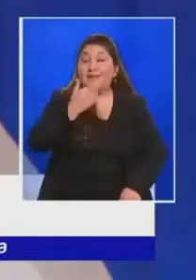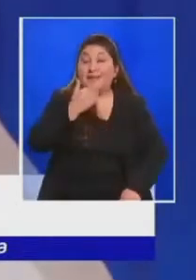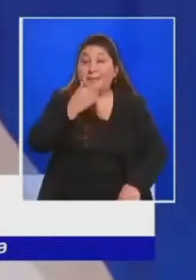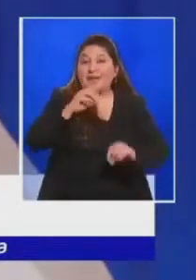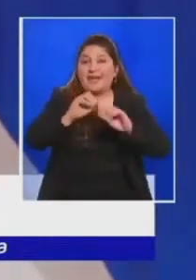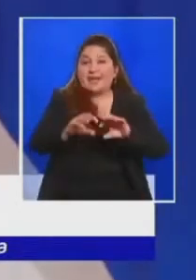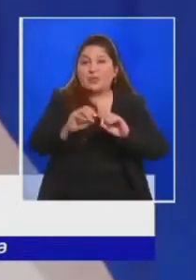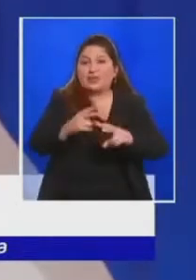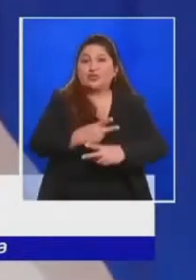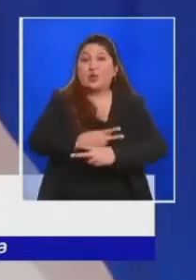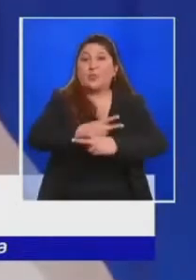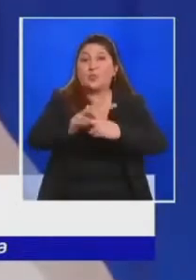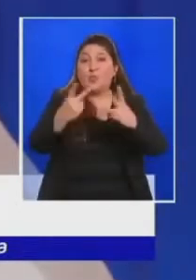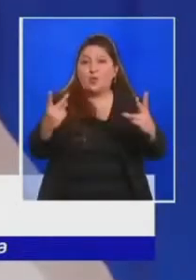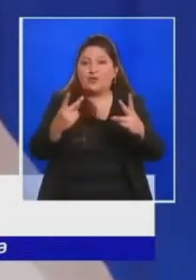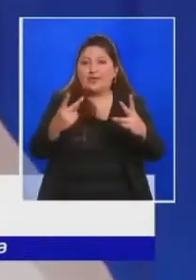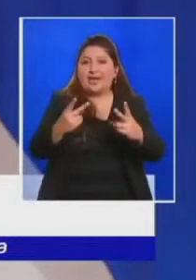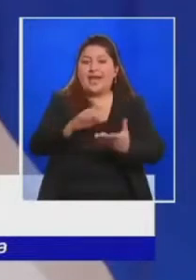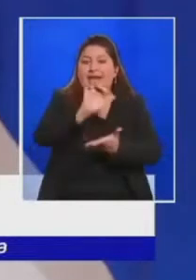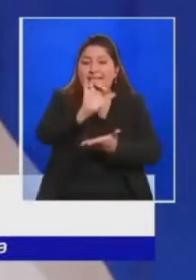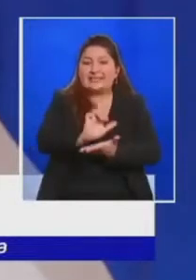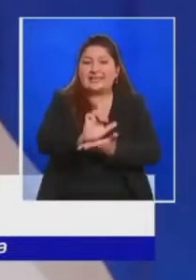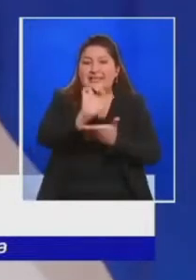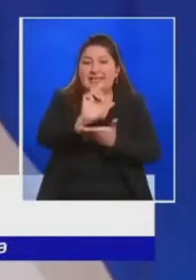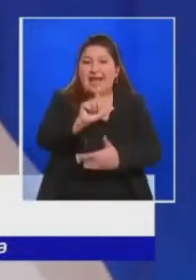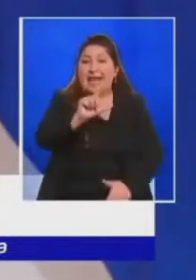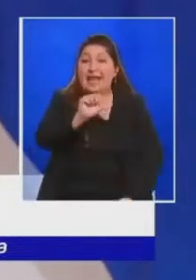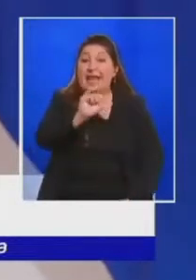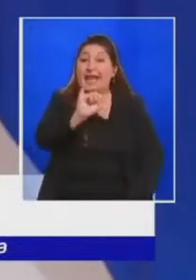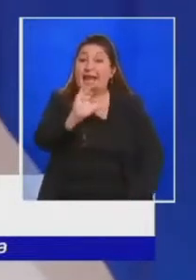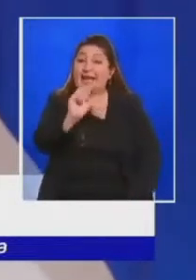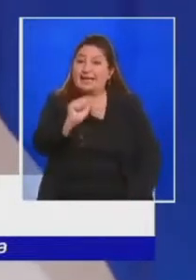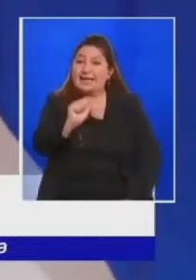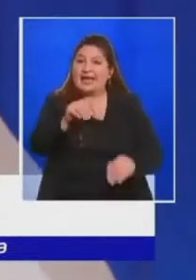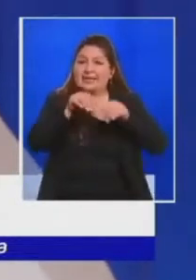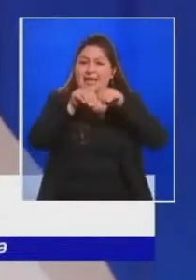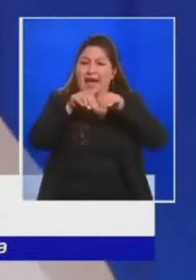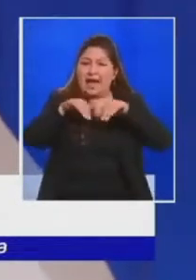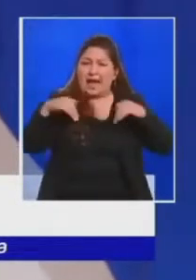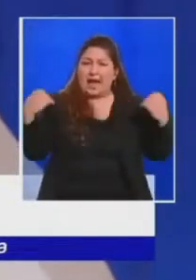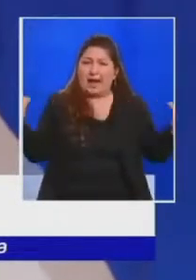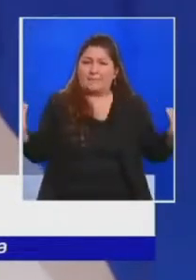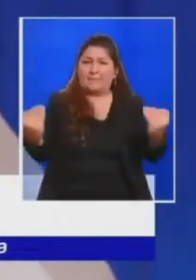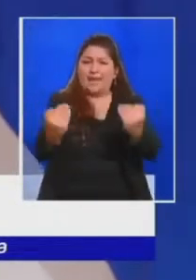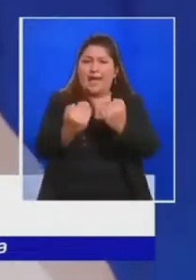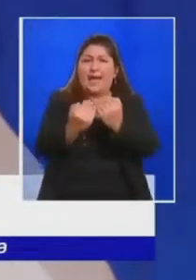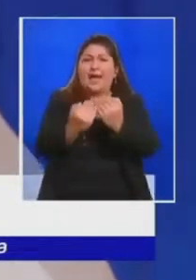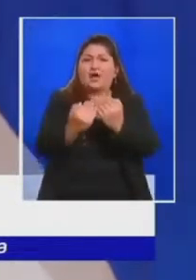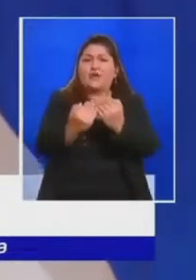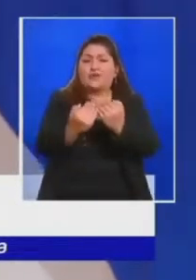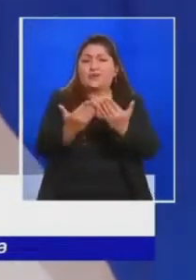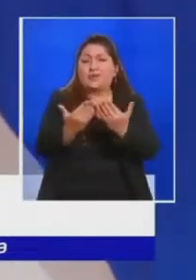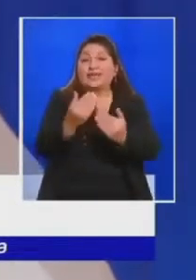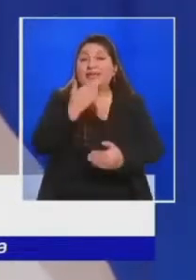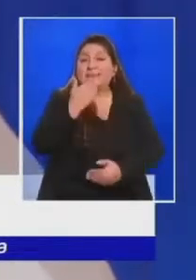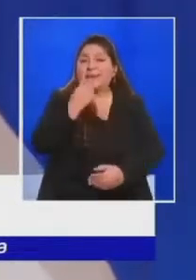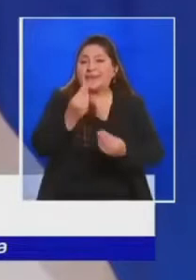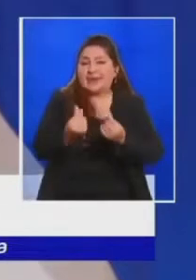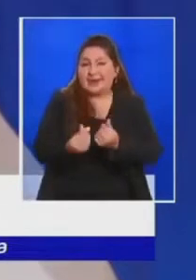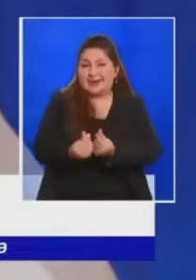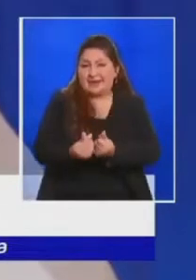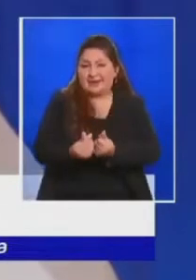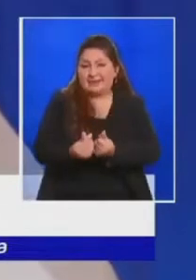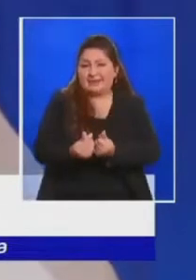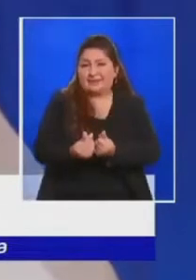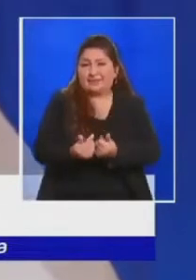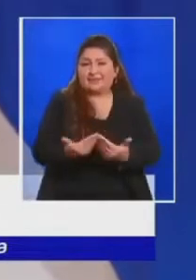estatal, laica y de amplia cobertura y de calidad, ¿no? Y ahora, ¿qué vamos a hacer